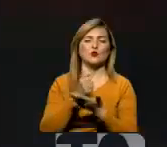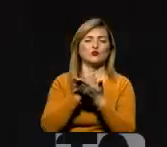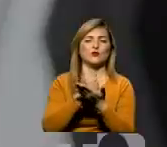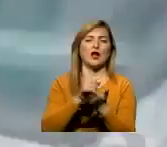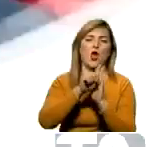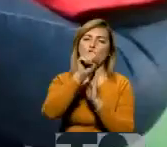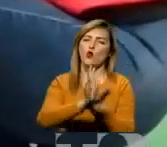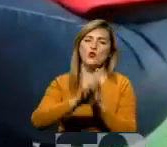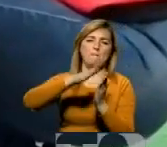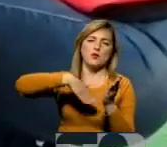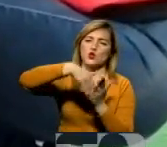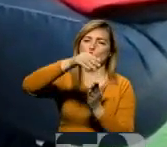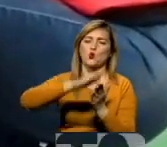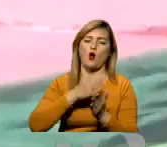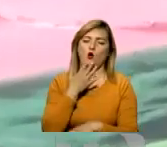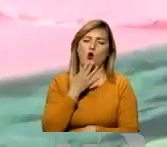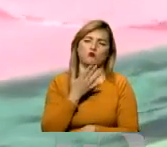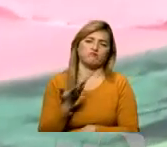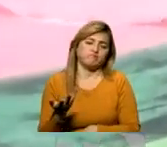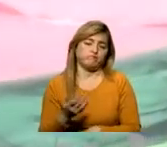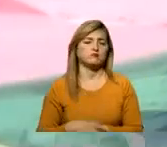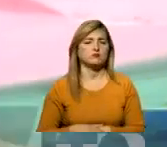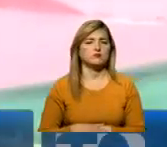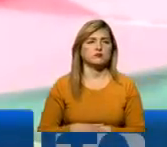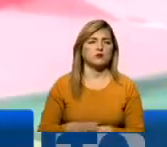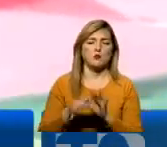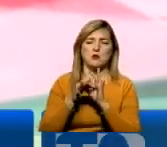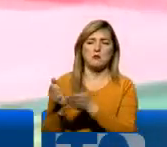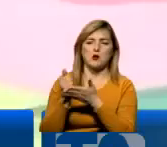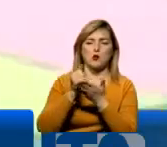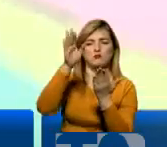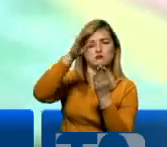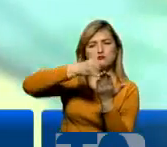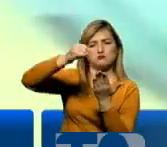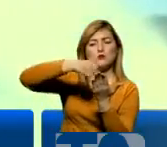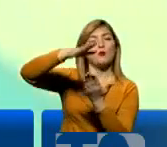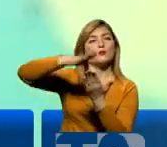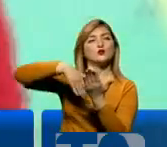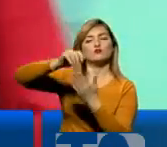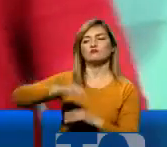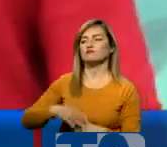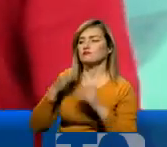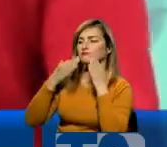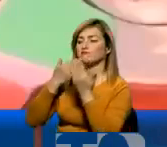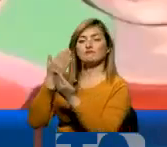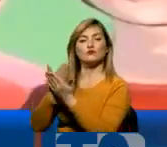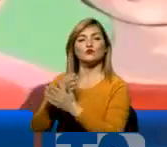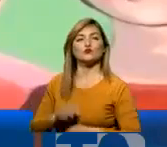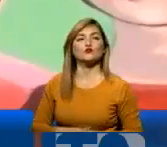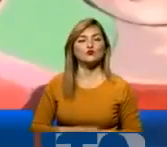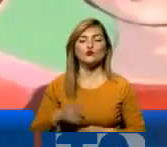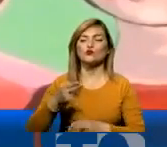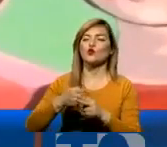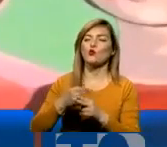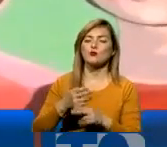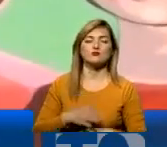con pintura en algunos casos, porque lo demás lo solventamos con el compañero que está acá, que es el que nos ayuda pintando los murales. Muy bien, muchísimas gracias. También vamos a dialogar. Nos ayuda con su